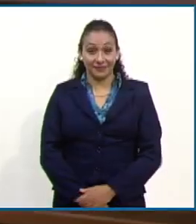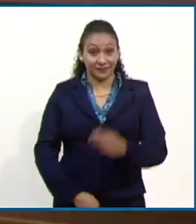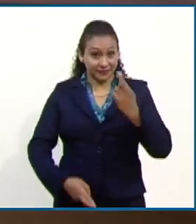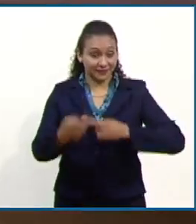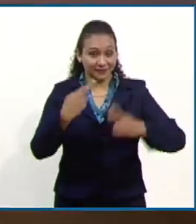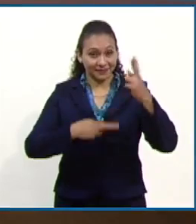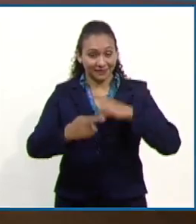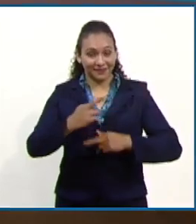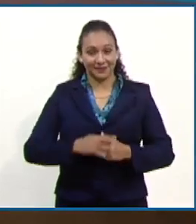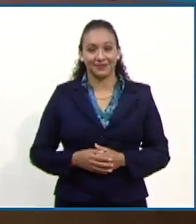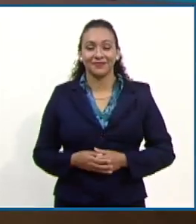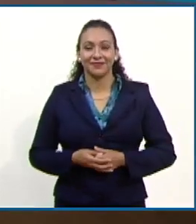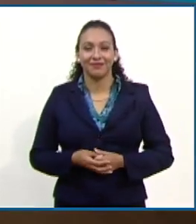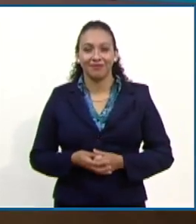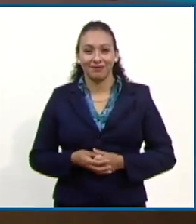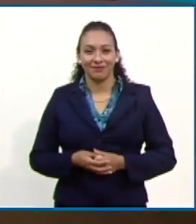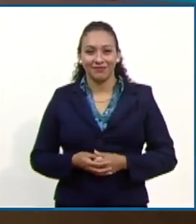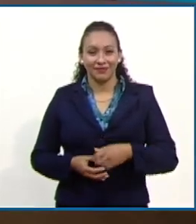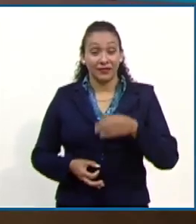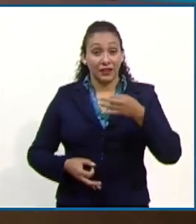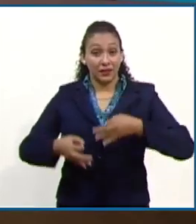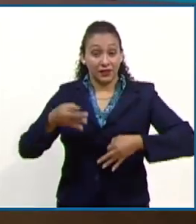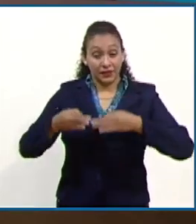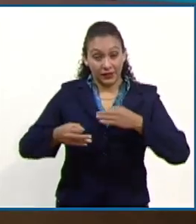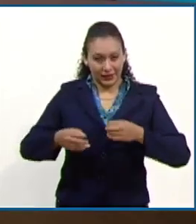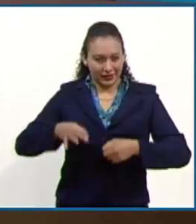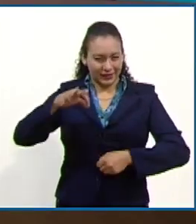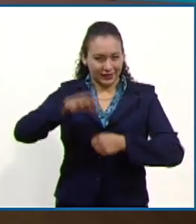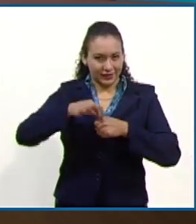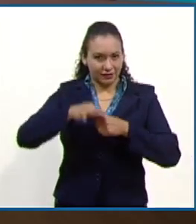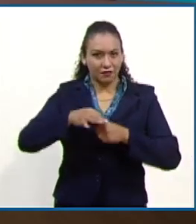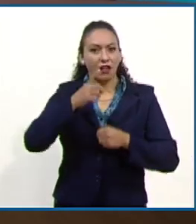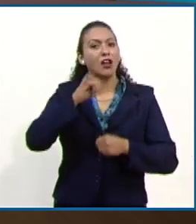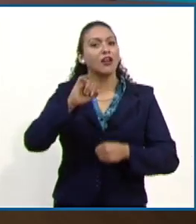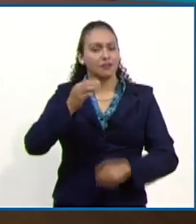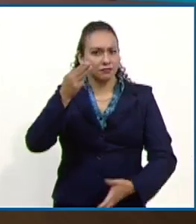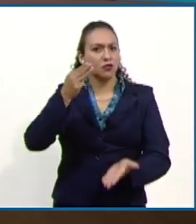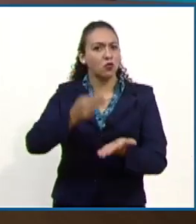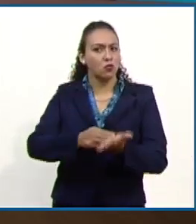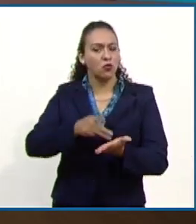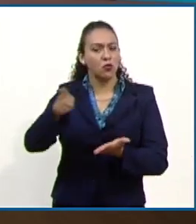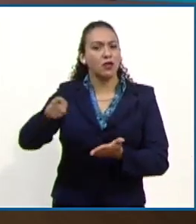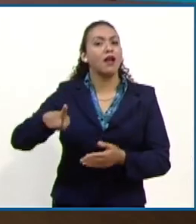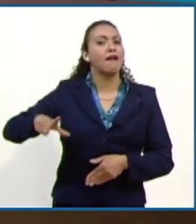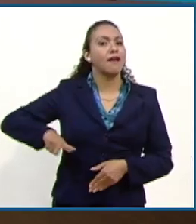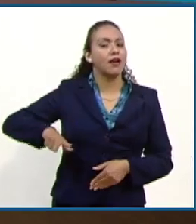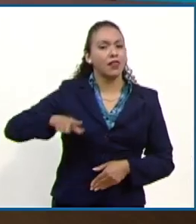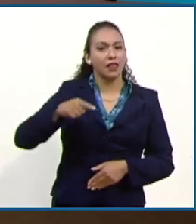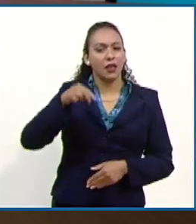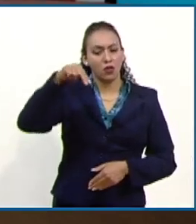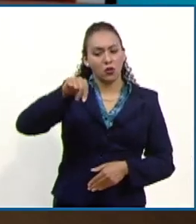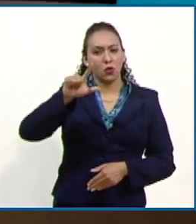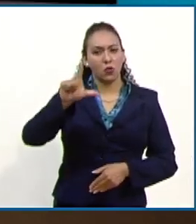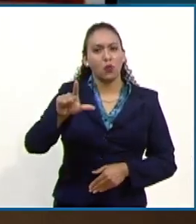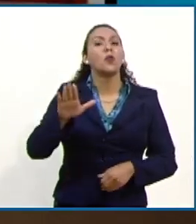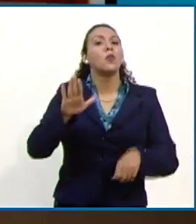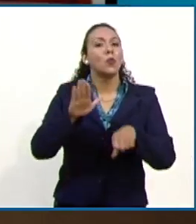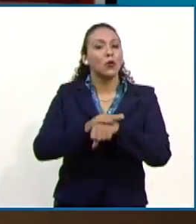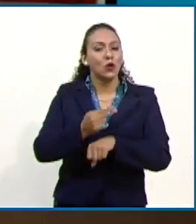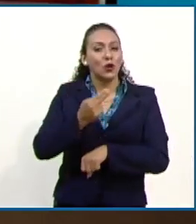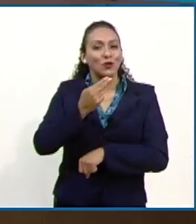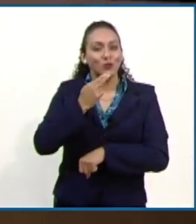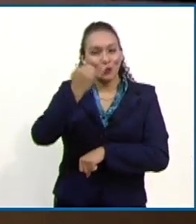Al regresar, el Tribunal Electoral confirmó multa al gobernador de Nuevo León por uso de símbolos religiosos